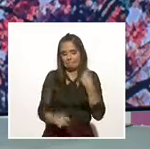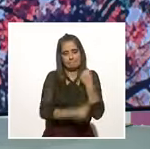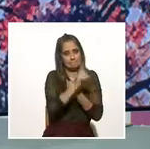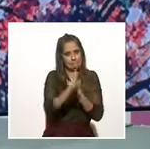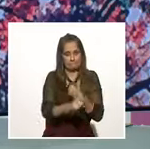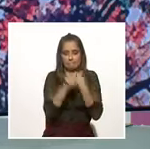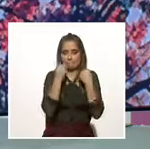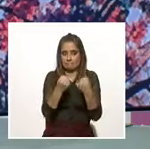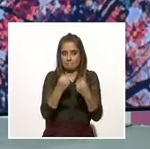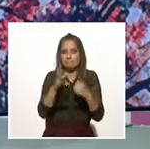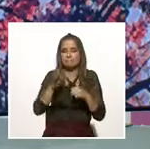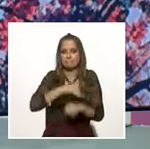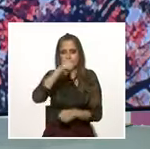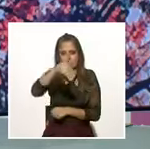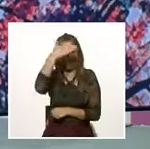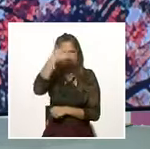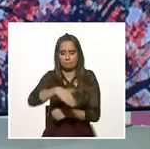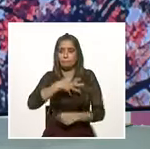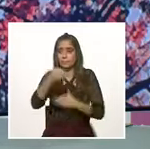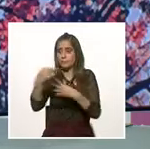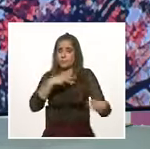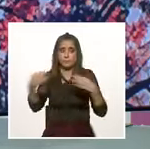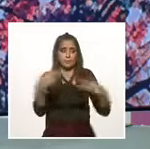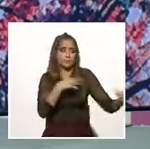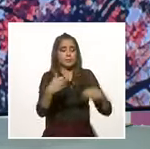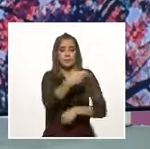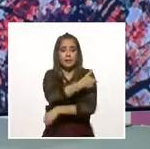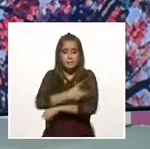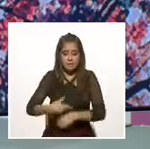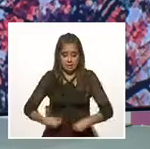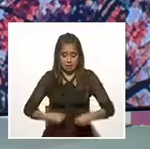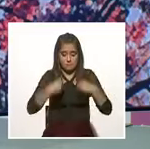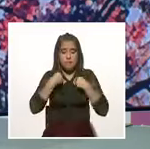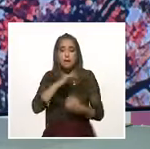Pues porque está expuesto lo más preciado que tenemos, que es nuestra